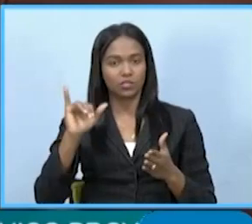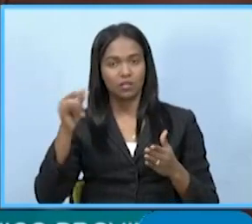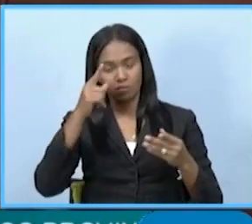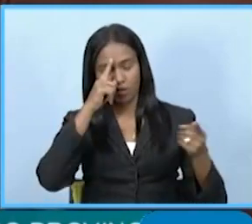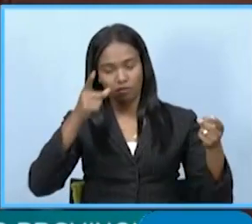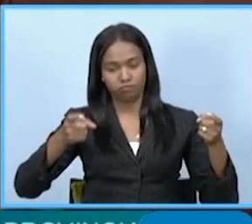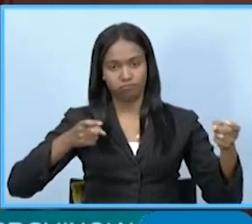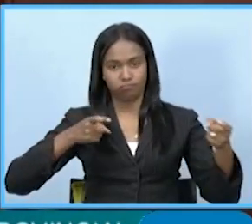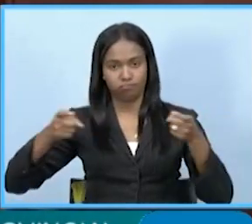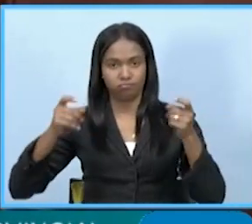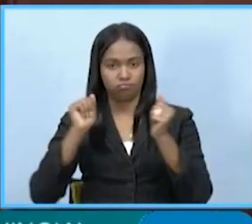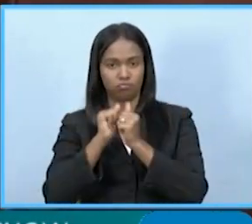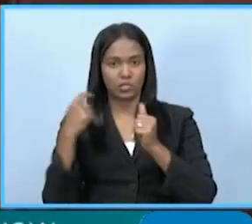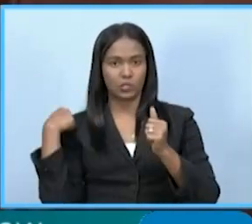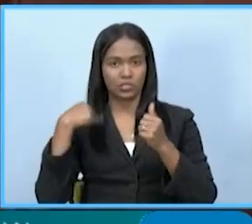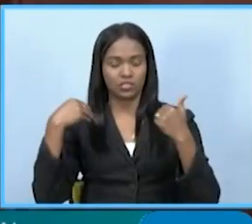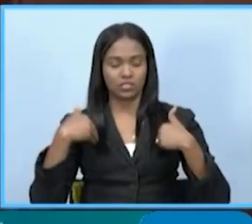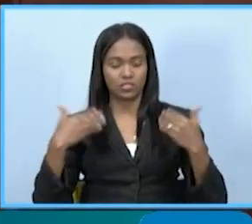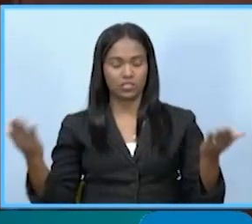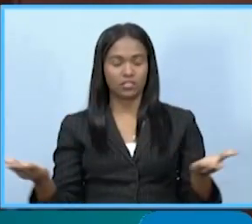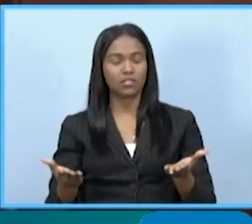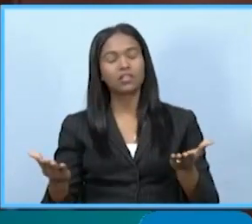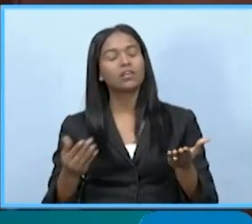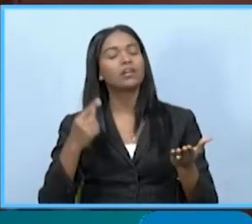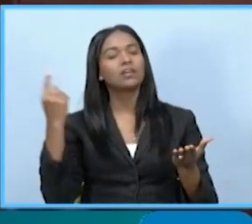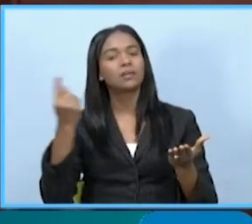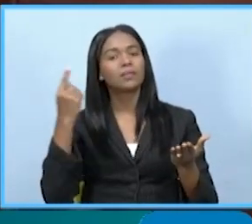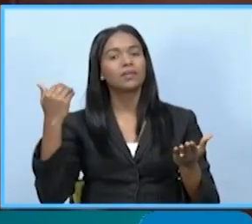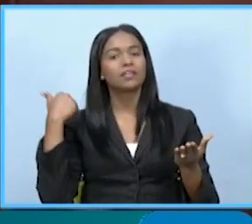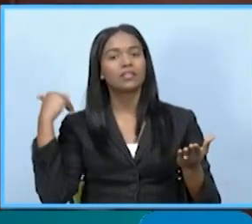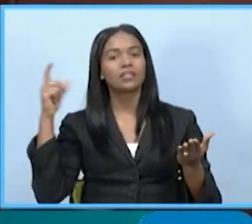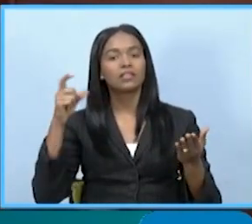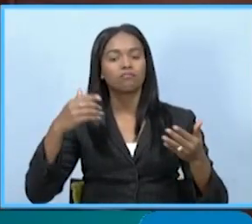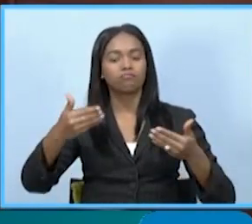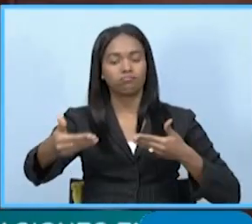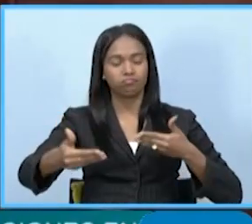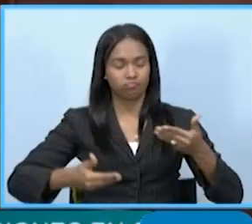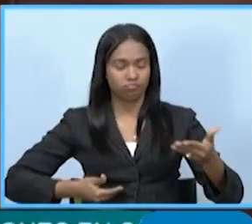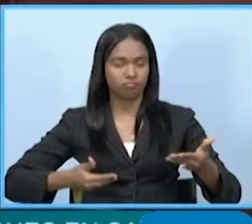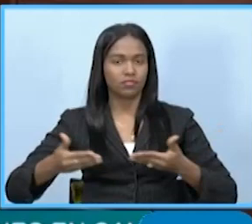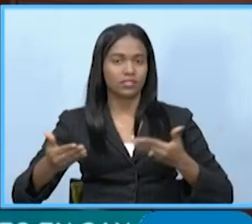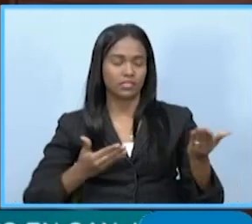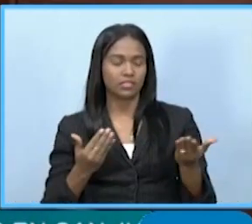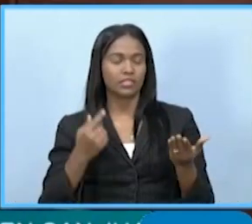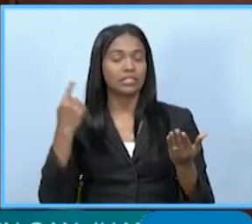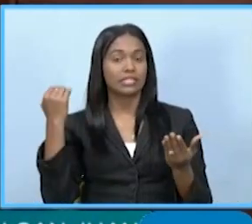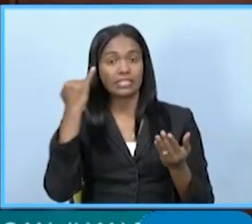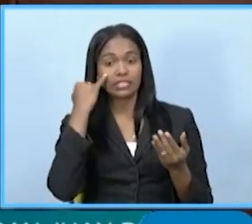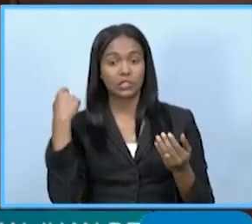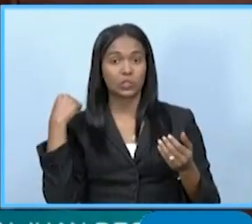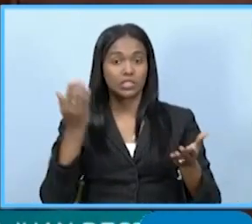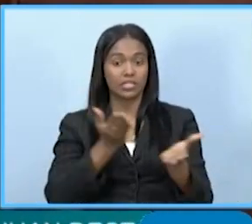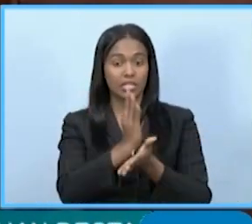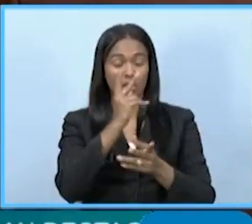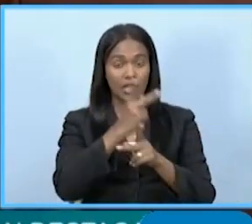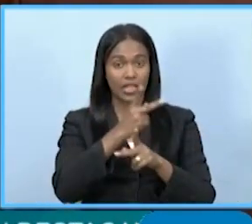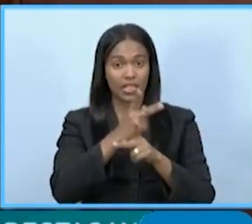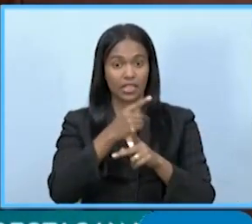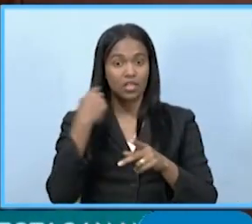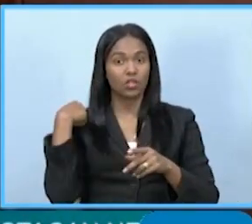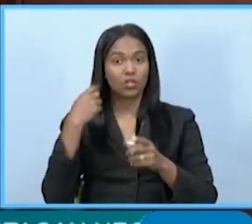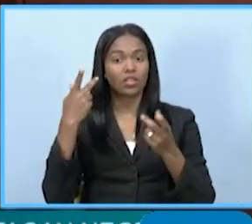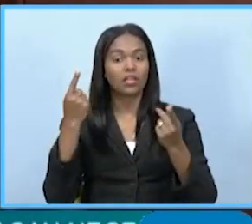soberanía de los estados y la dignidad de nuestros pueblos, siempre tendrán que ser defendidos. Quienes defendemos los derechos estamos llamados